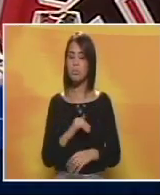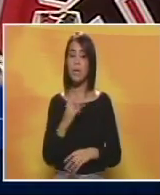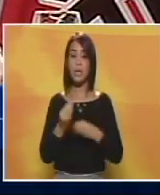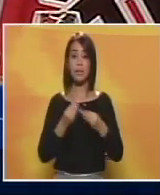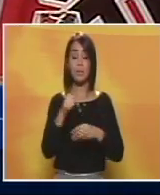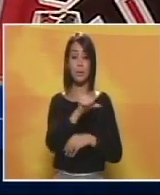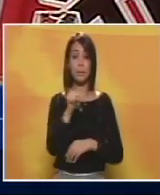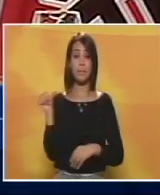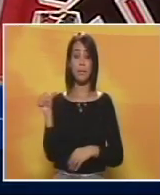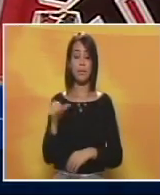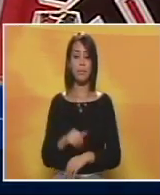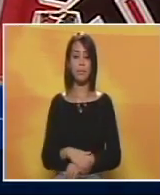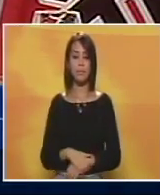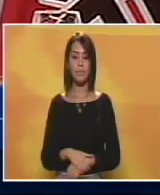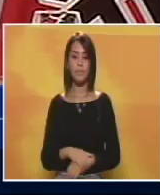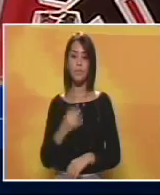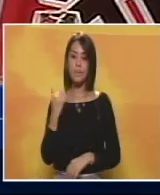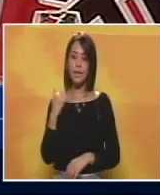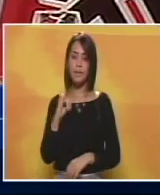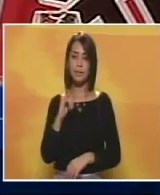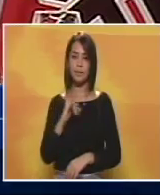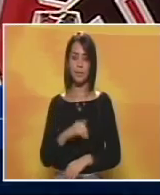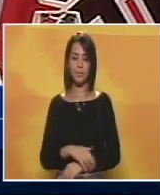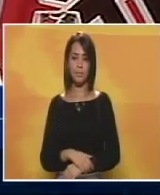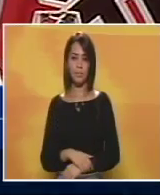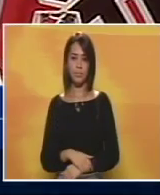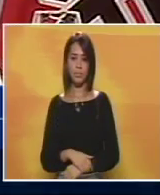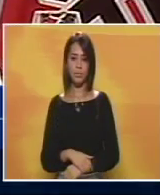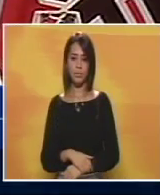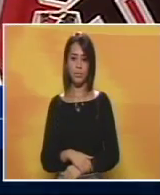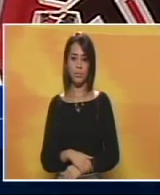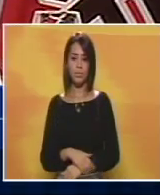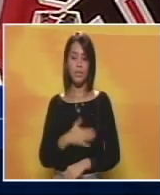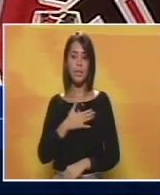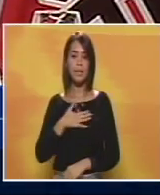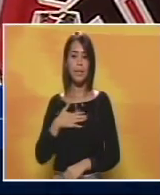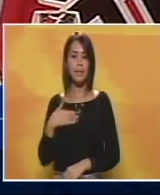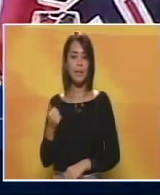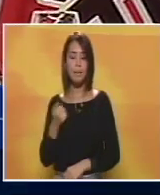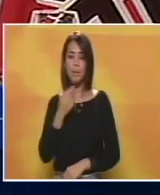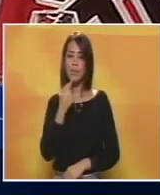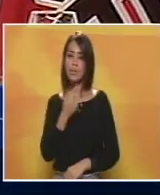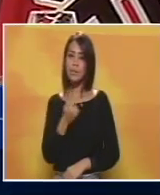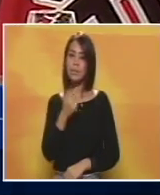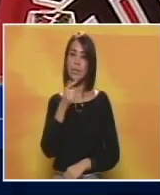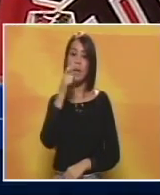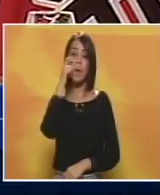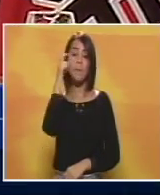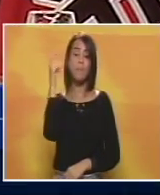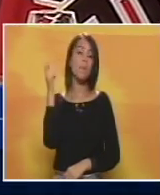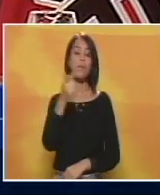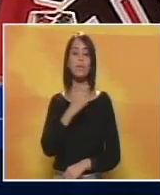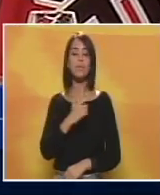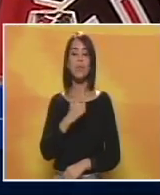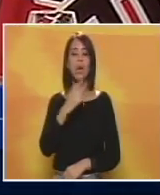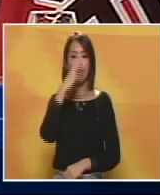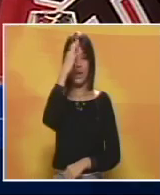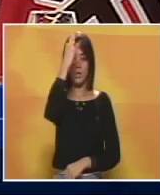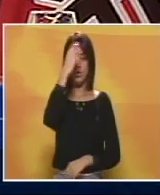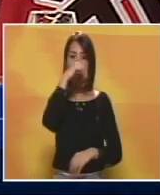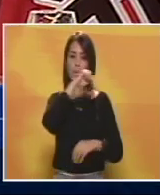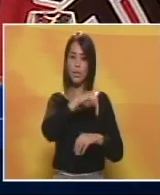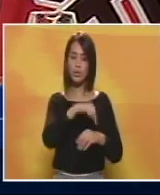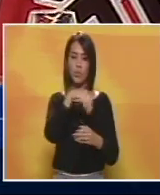esta semana, tenemos que queremos decirle a la población en general que el Consejo